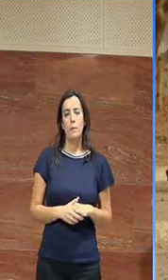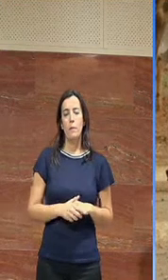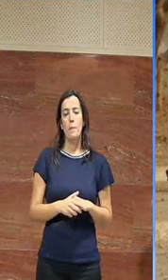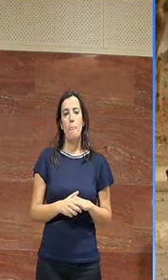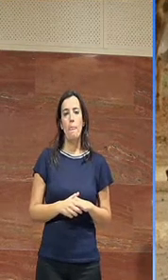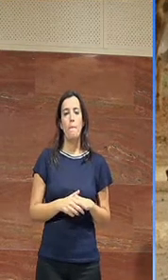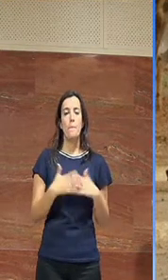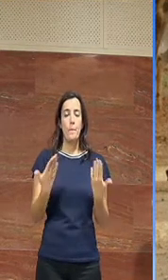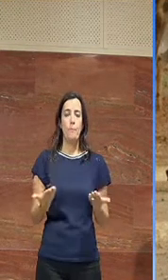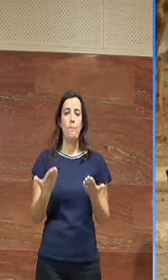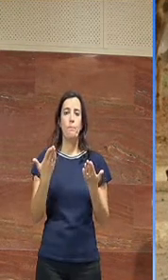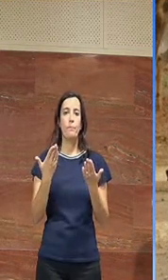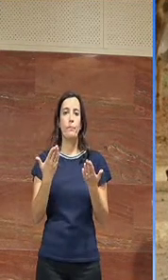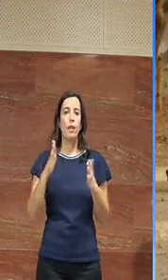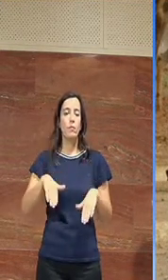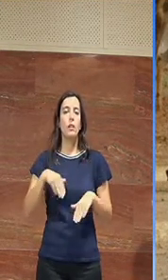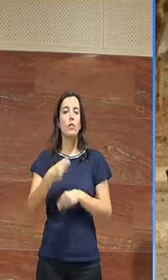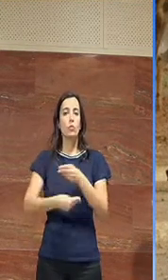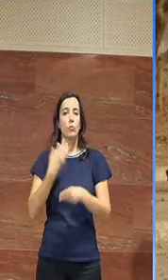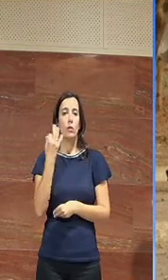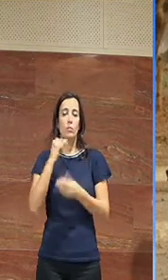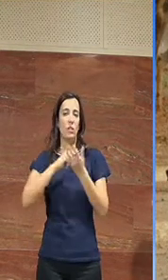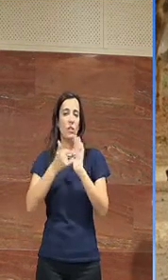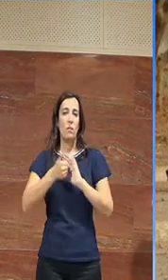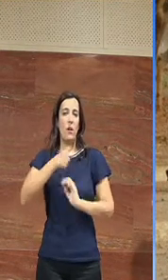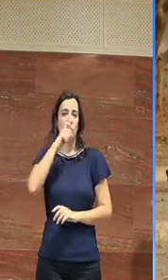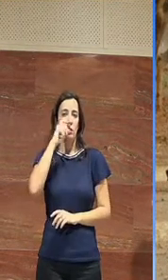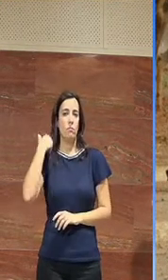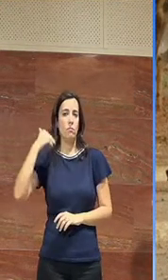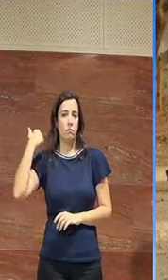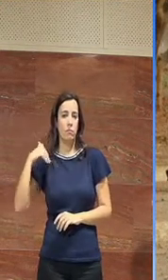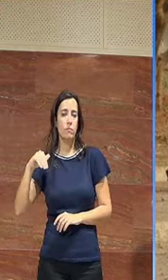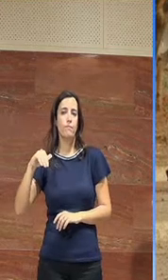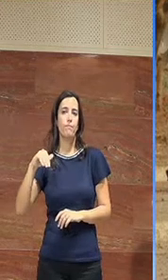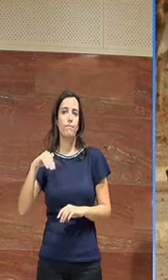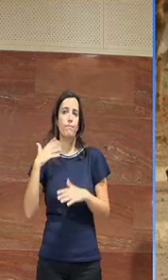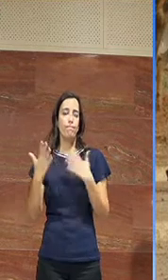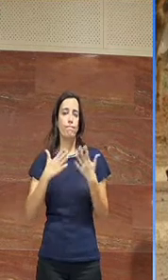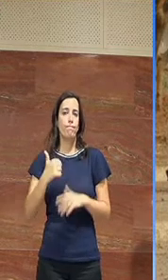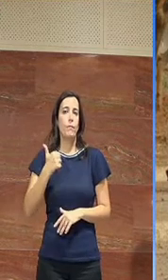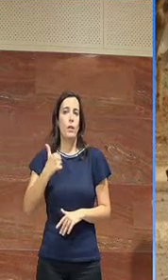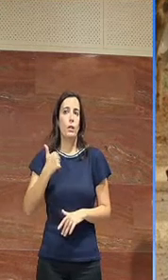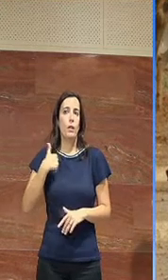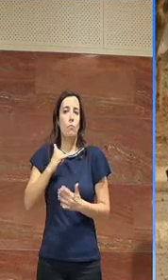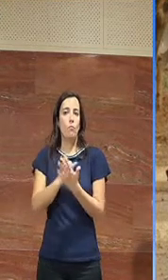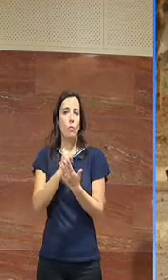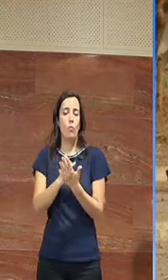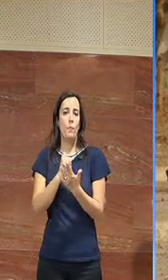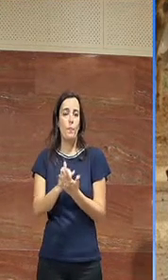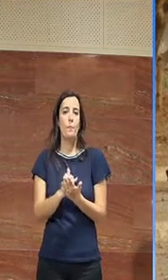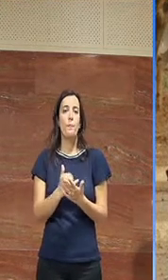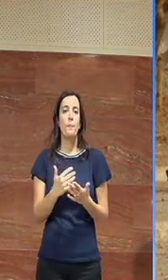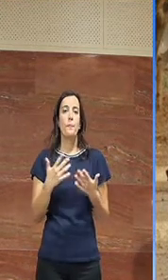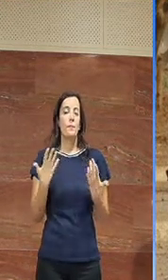a los sistemas pues, más antiguos y más probados, pero no dejan de ser